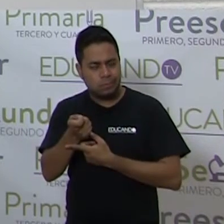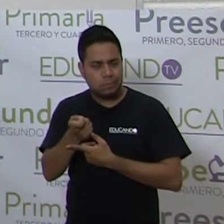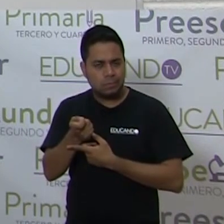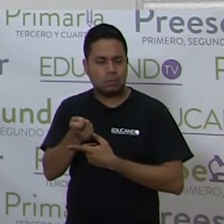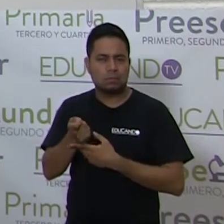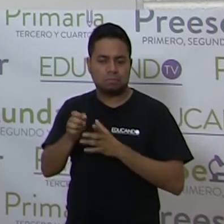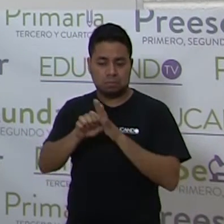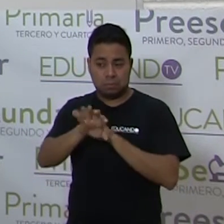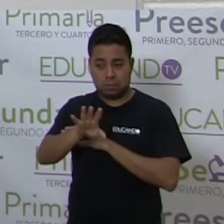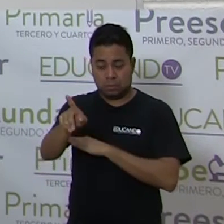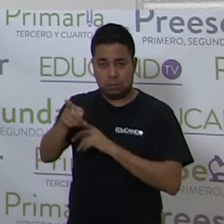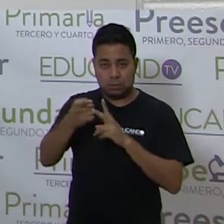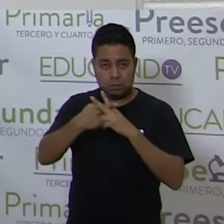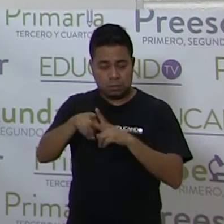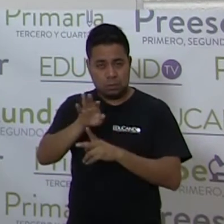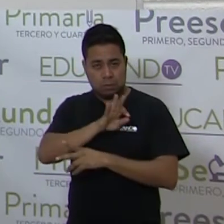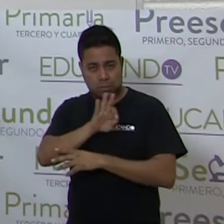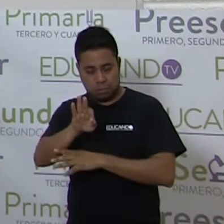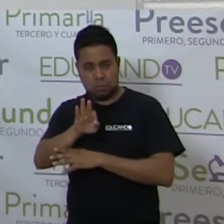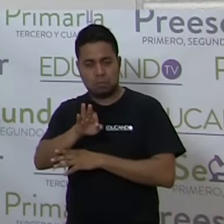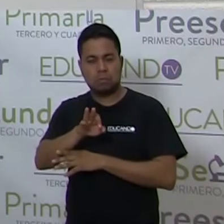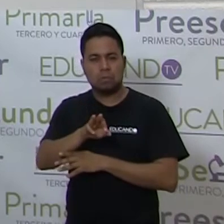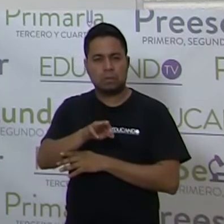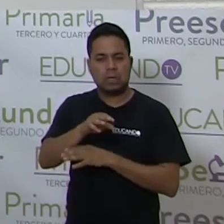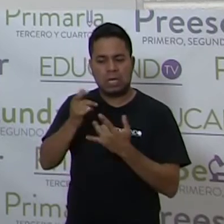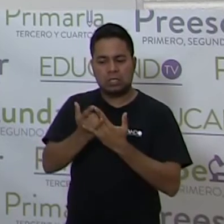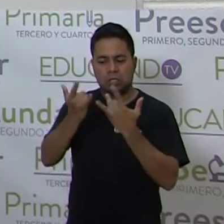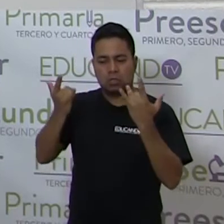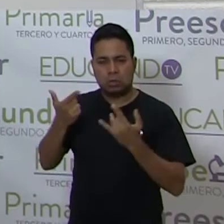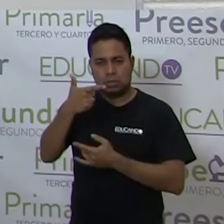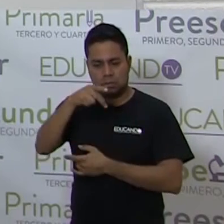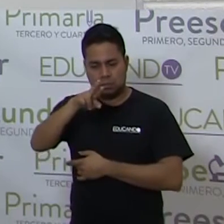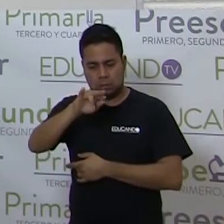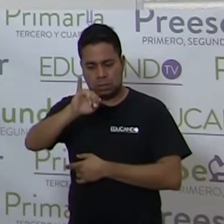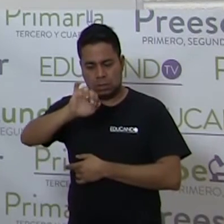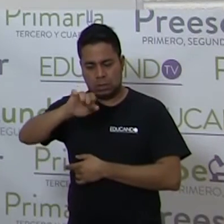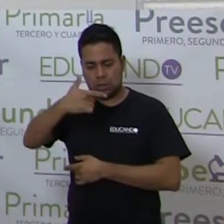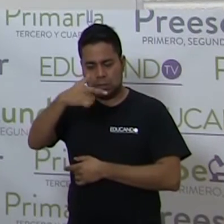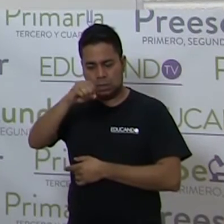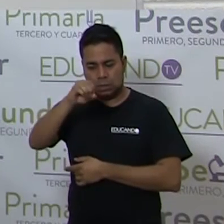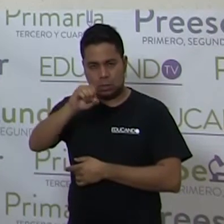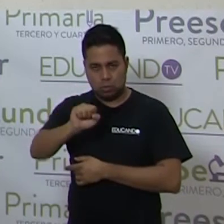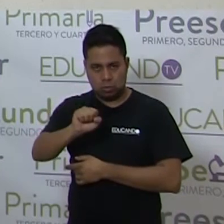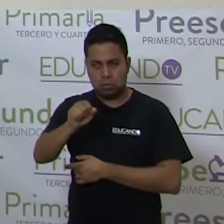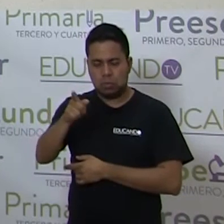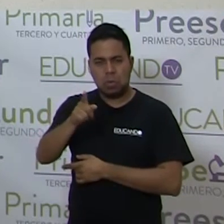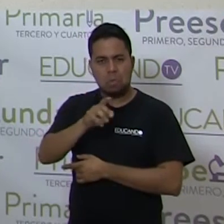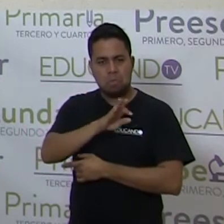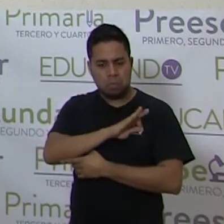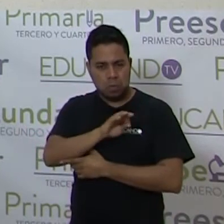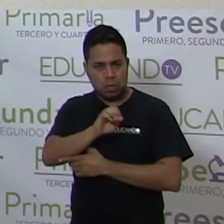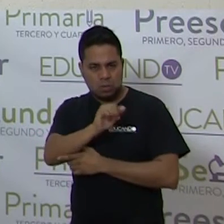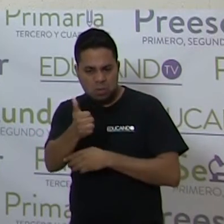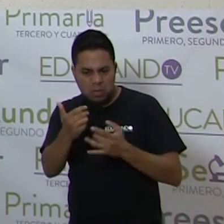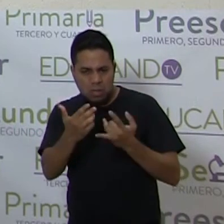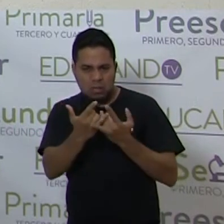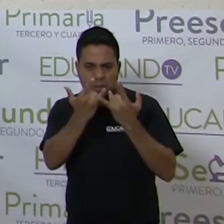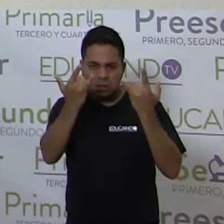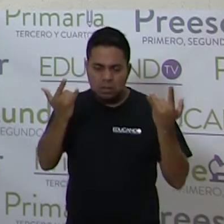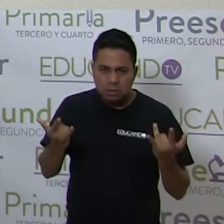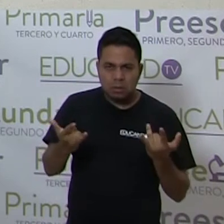base, digamos, los mitos griegos. Y es a partir de estos mitos griegos que ustedes pueden ir buscando otros